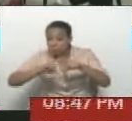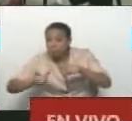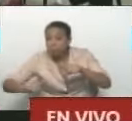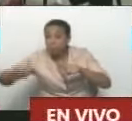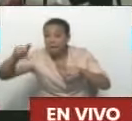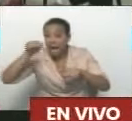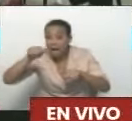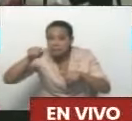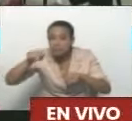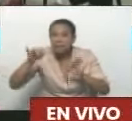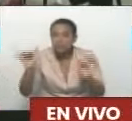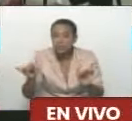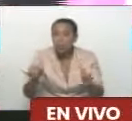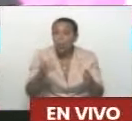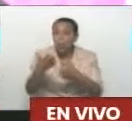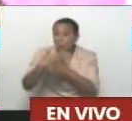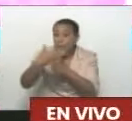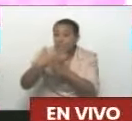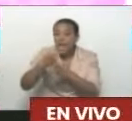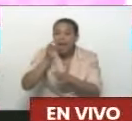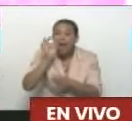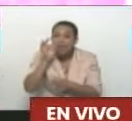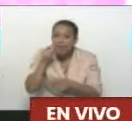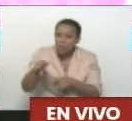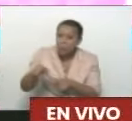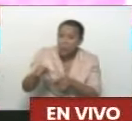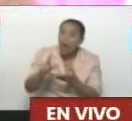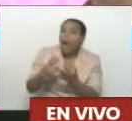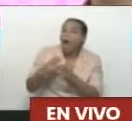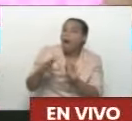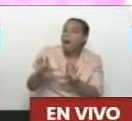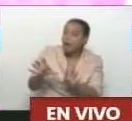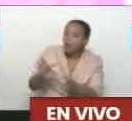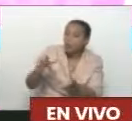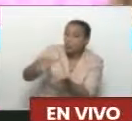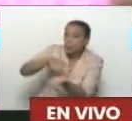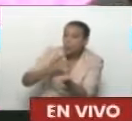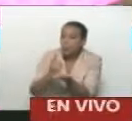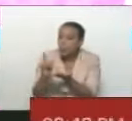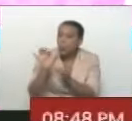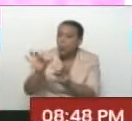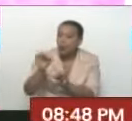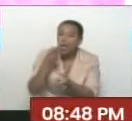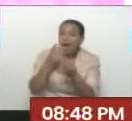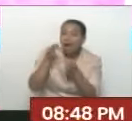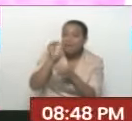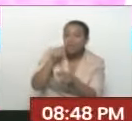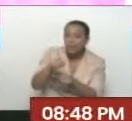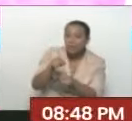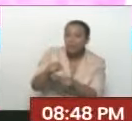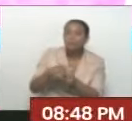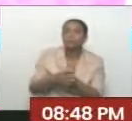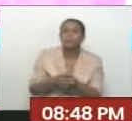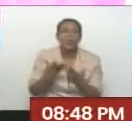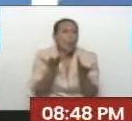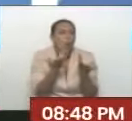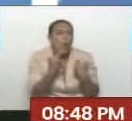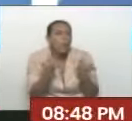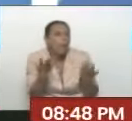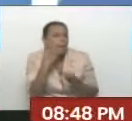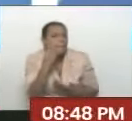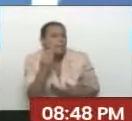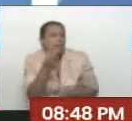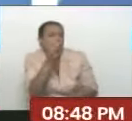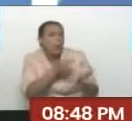experticia que ellos están en disposición de compartir con el resto del país para sembrar de Guaguancó de Colores toda Venezuela. ¿Cómo es esa